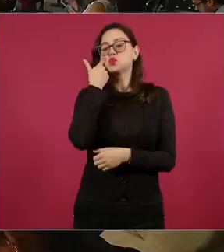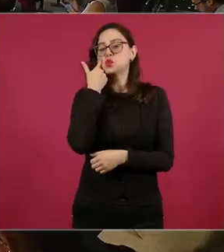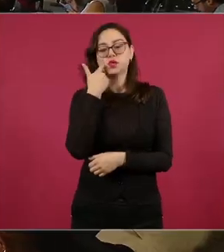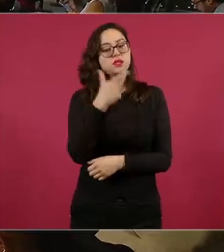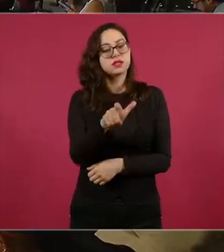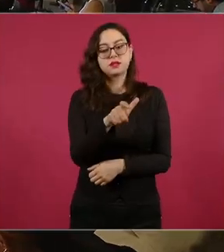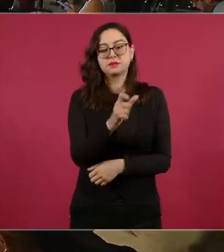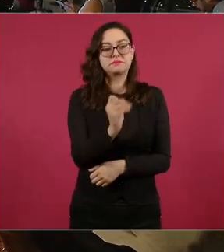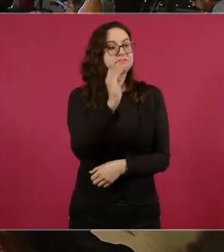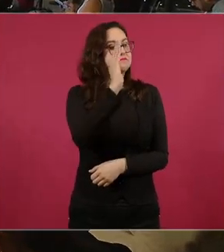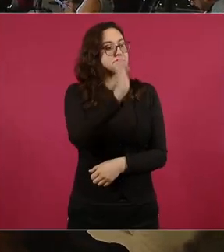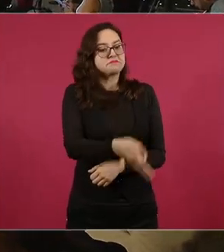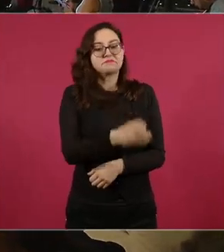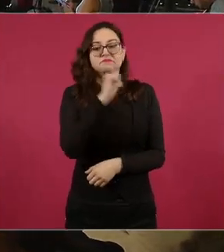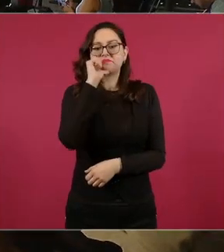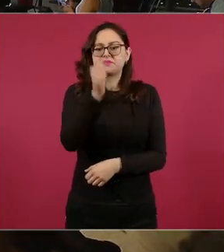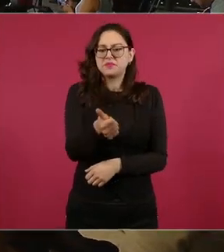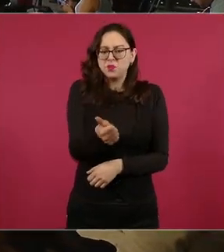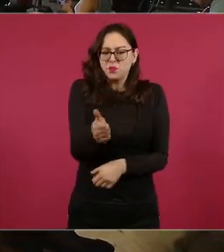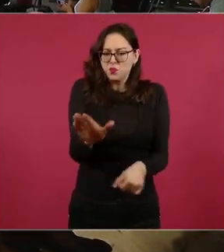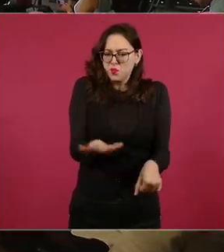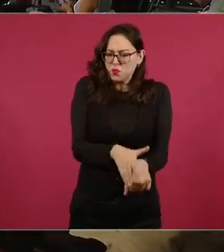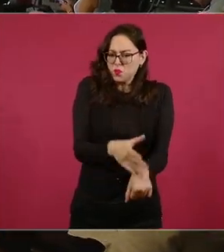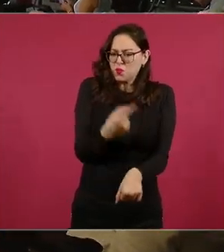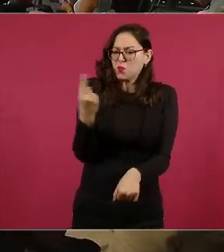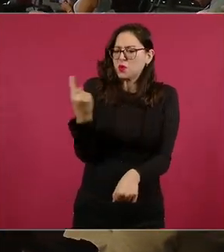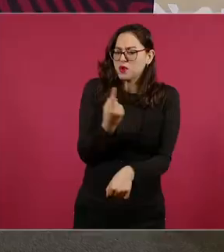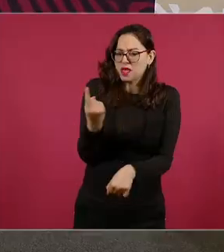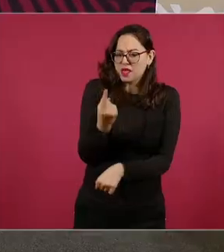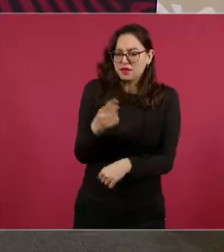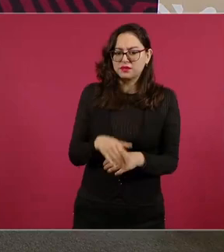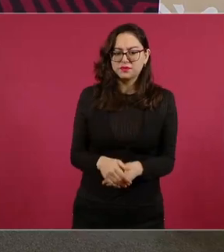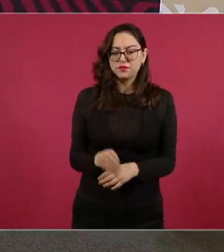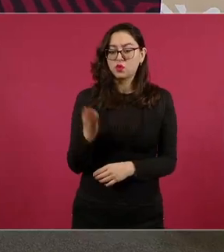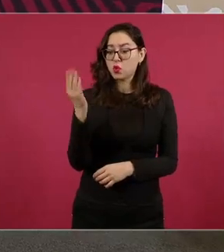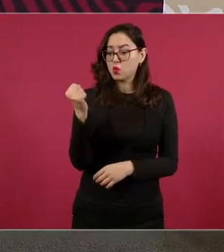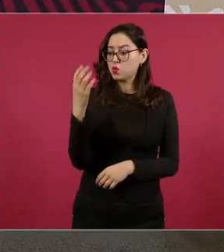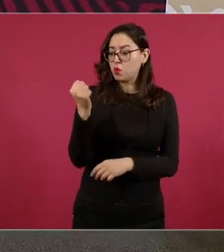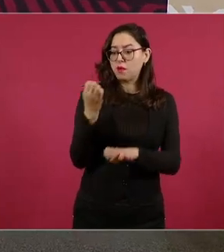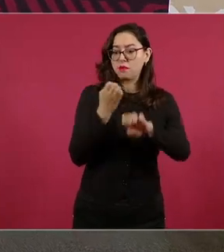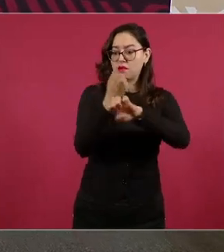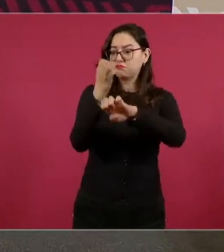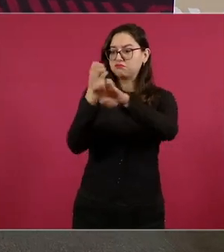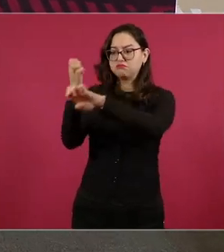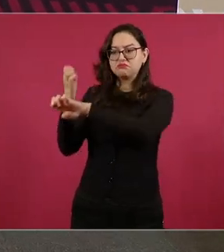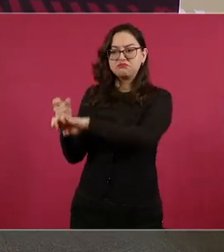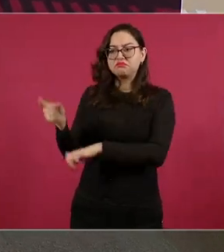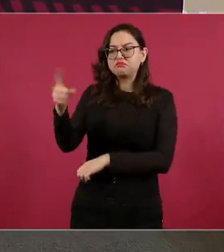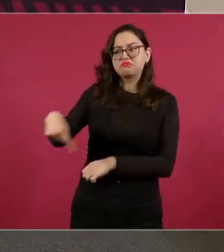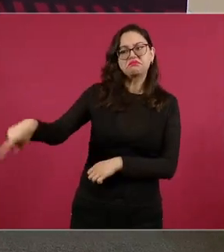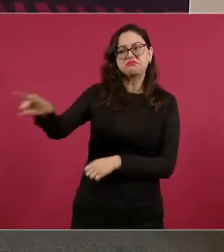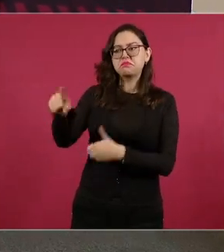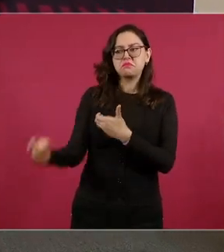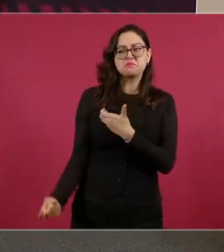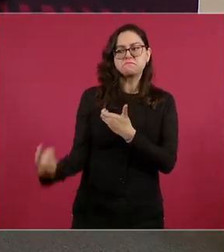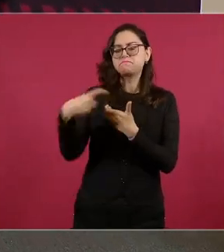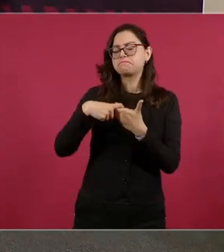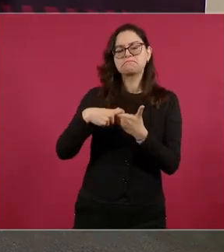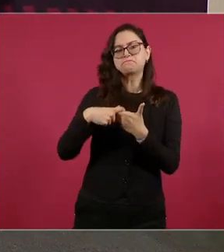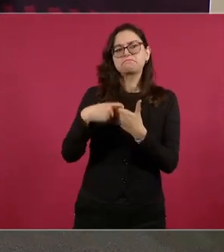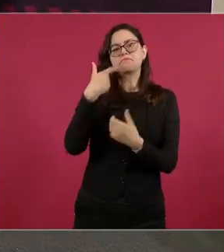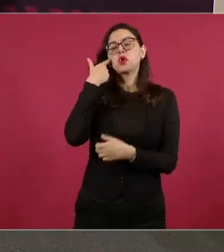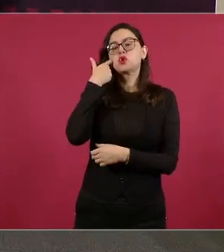¿Qué argumentan? Nueve estados, unos,